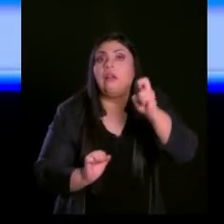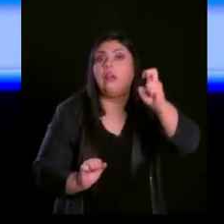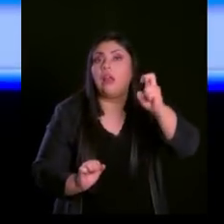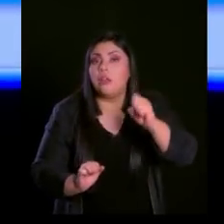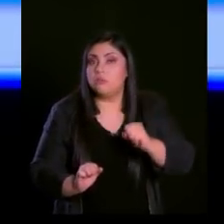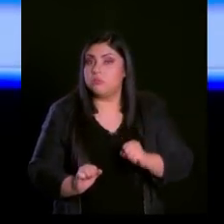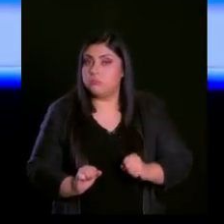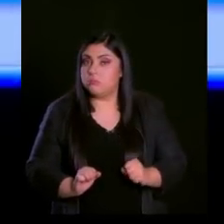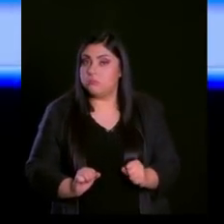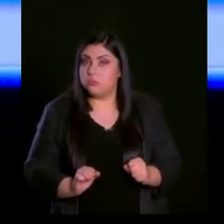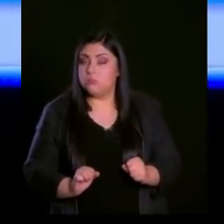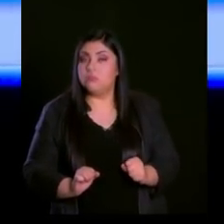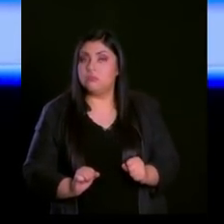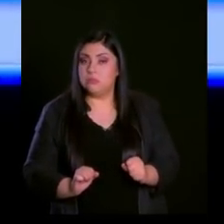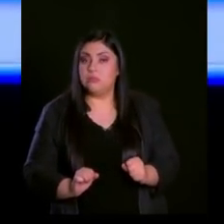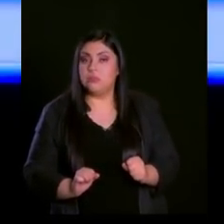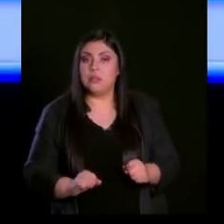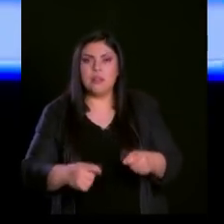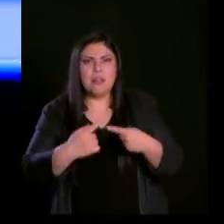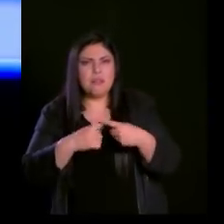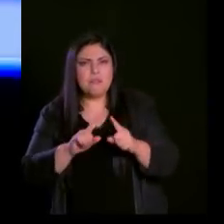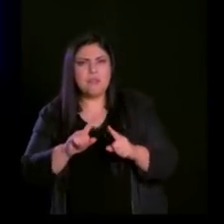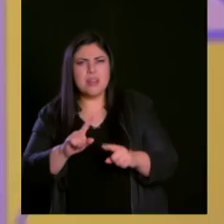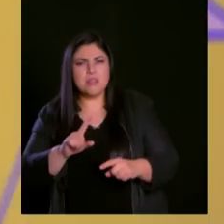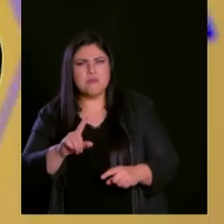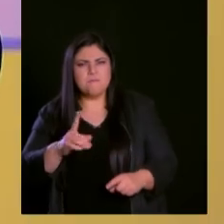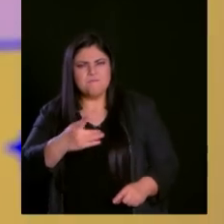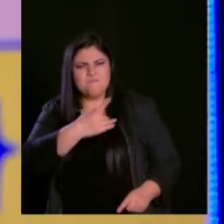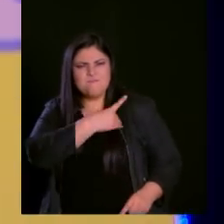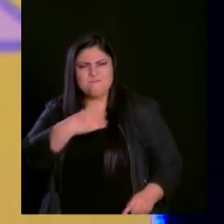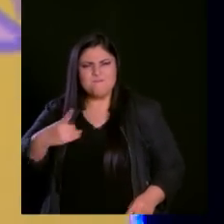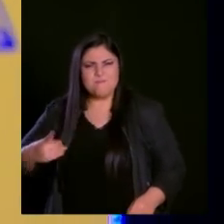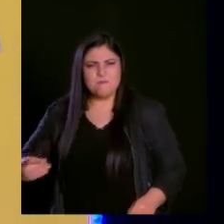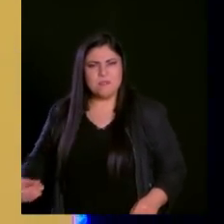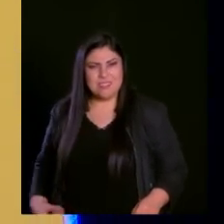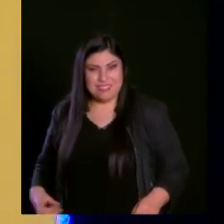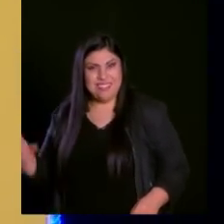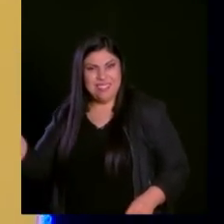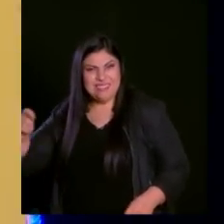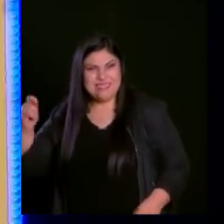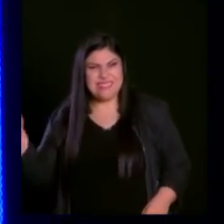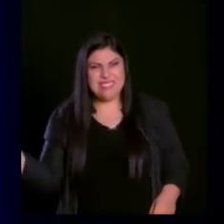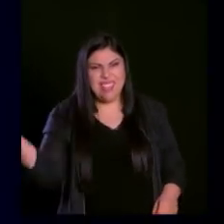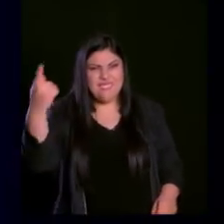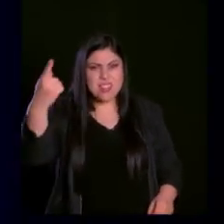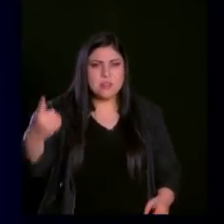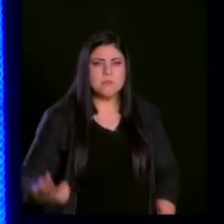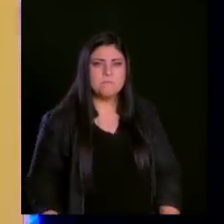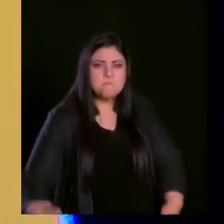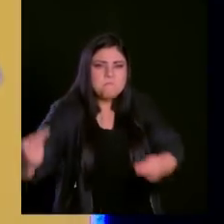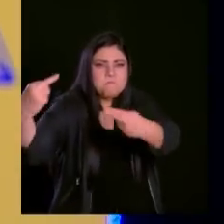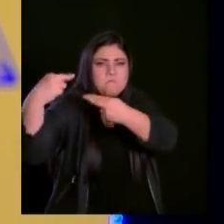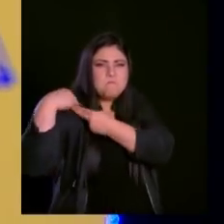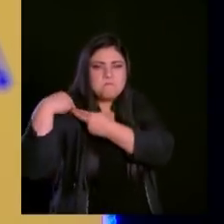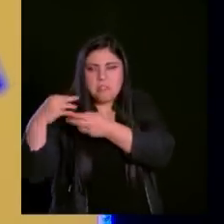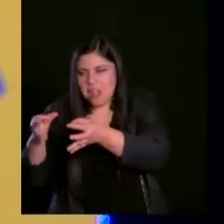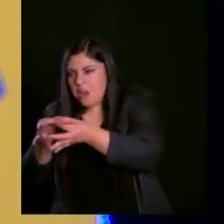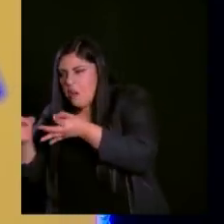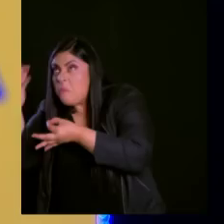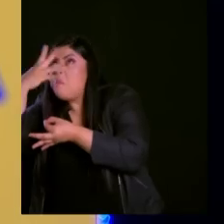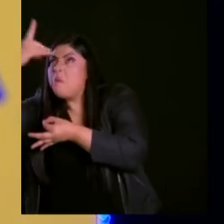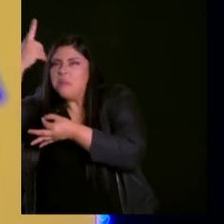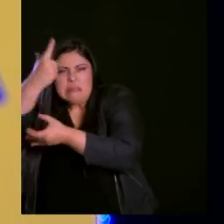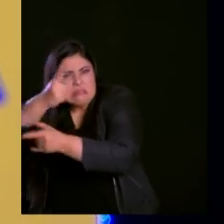los filisteos David llevaba sobre su hombro la responsabilidad de mantener libre a toda un a todo un pueblo de